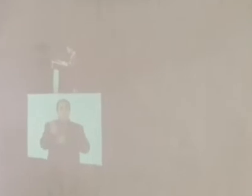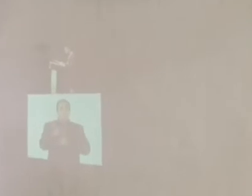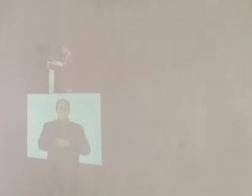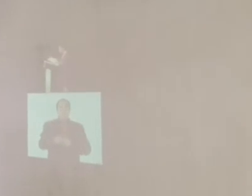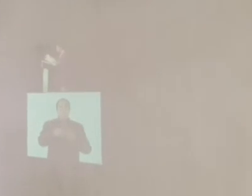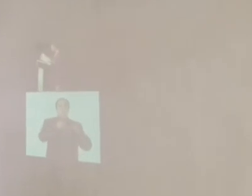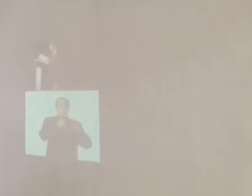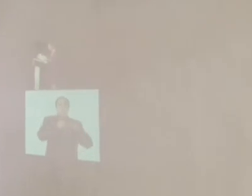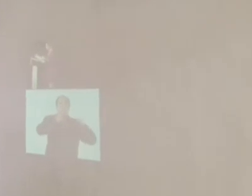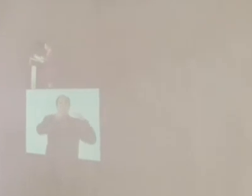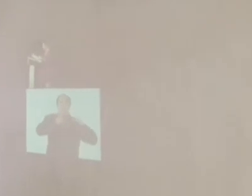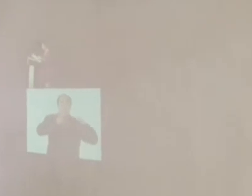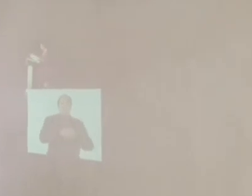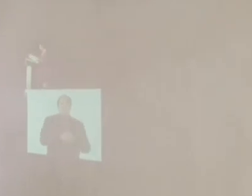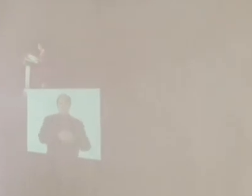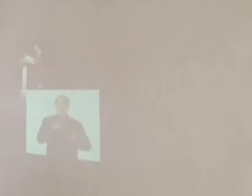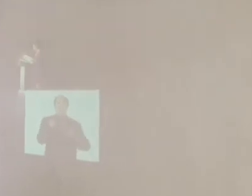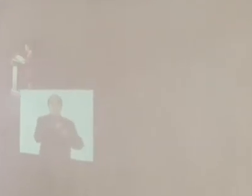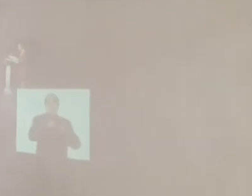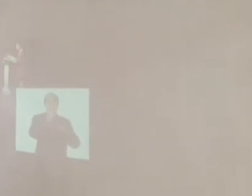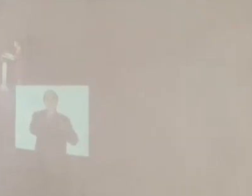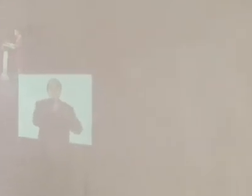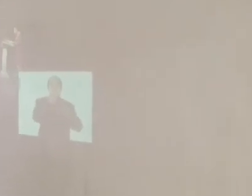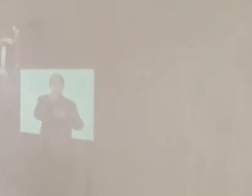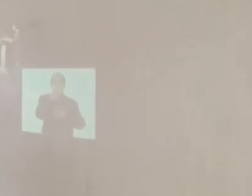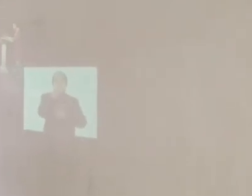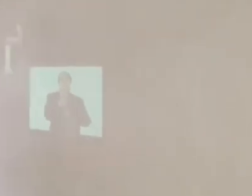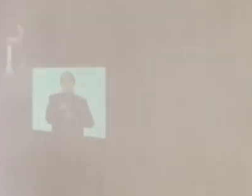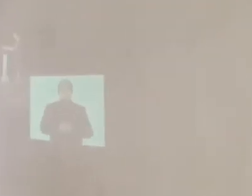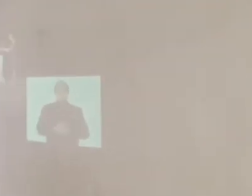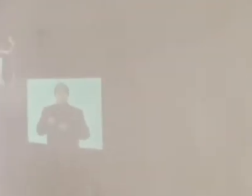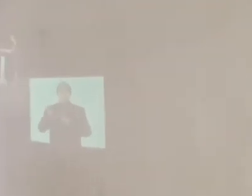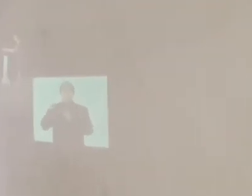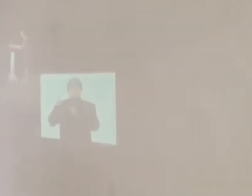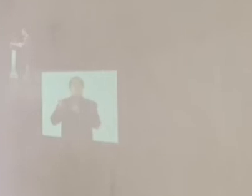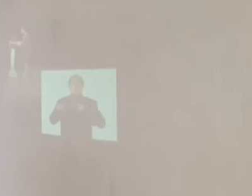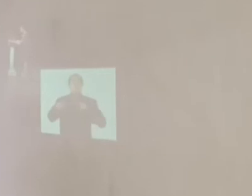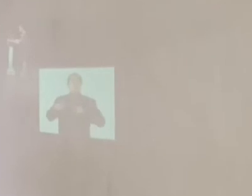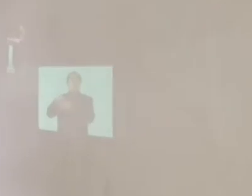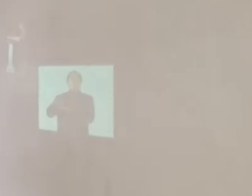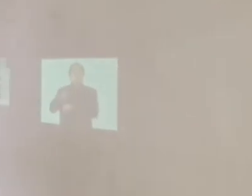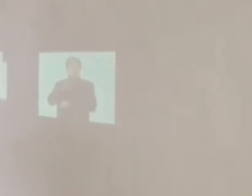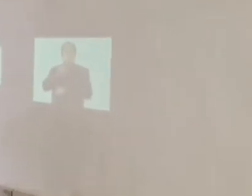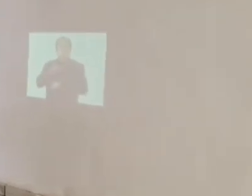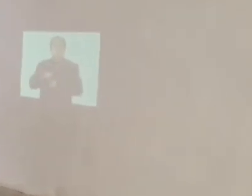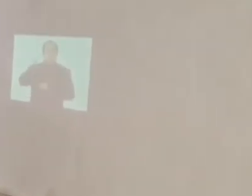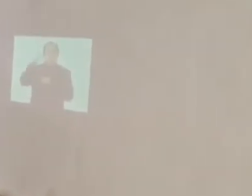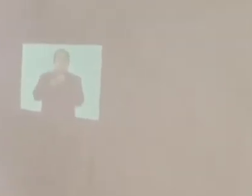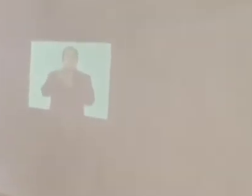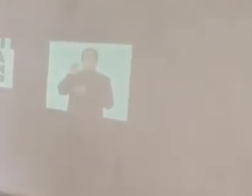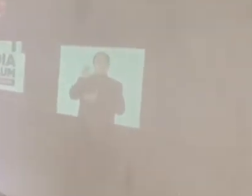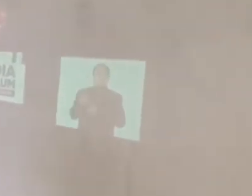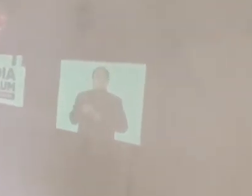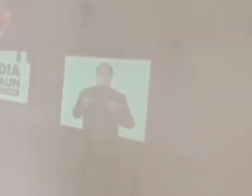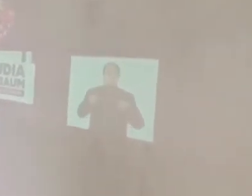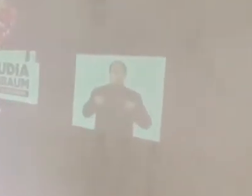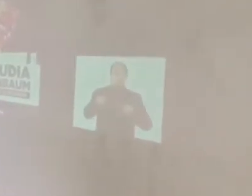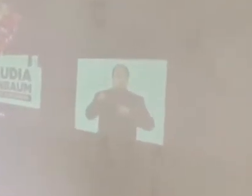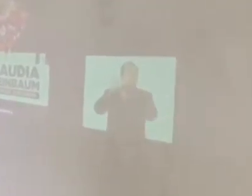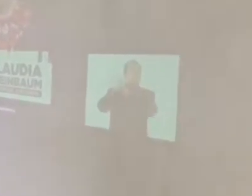con violencia, reducción del 64%. Robo a cuentaviente, reducción del 60%. Robo a